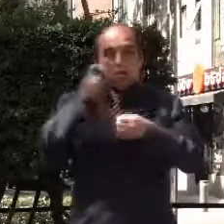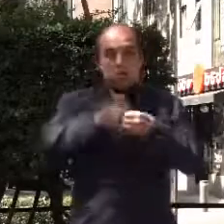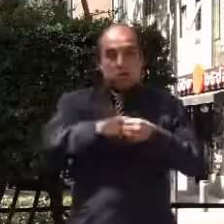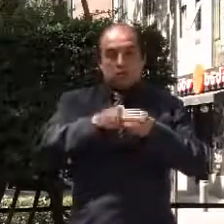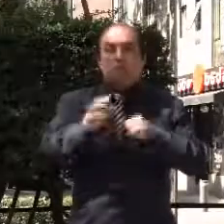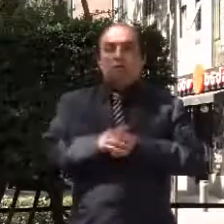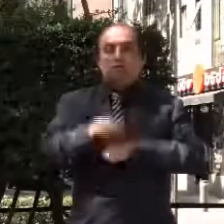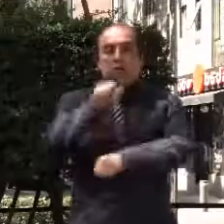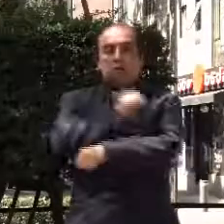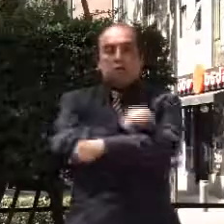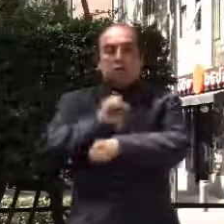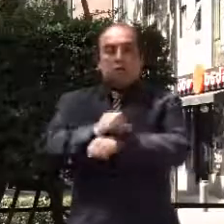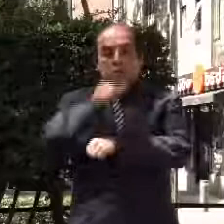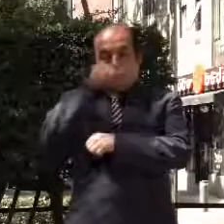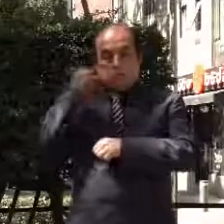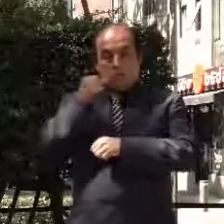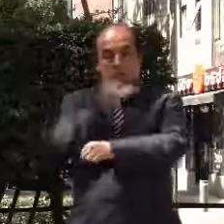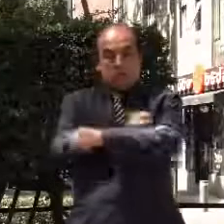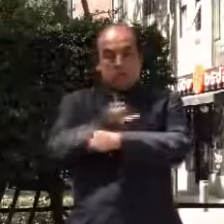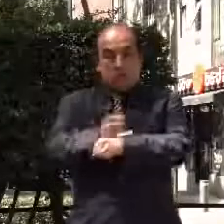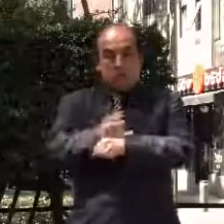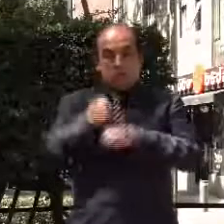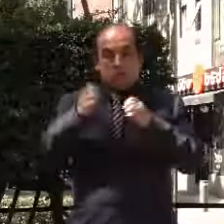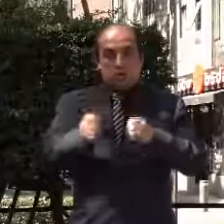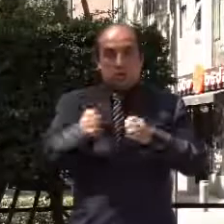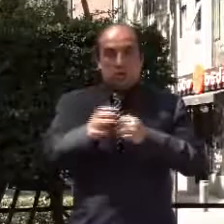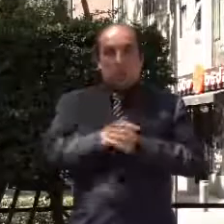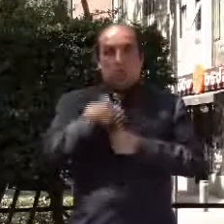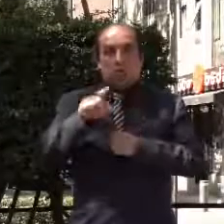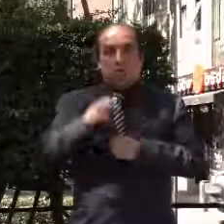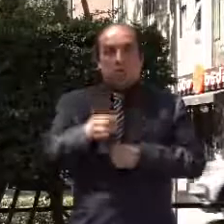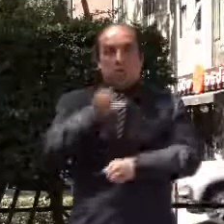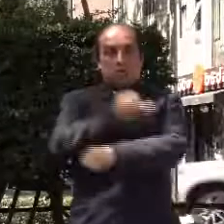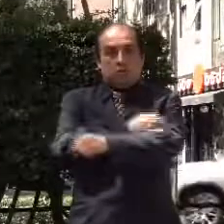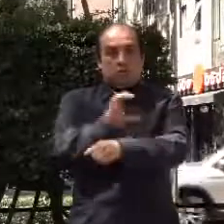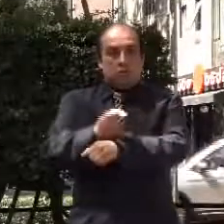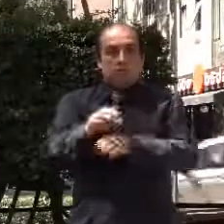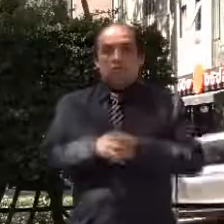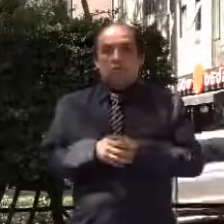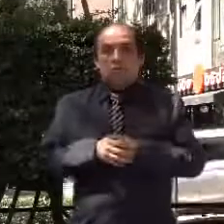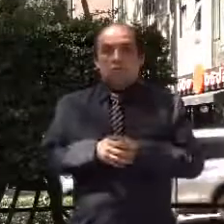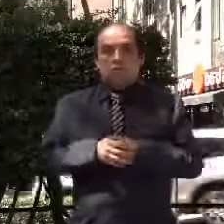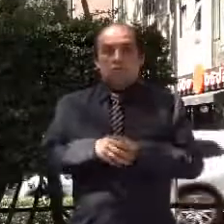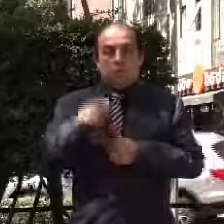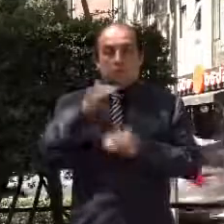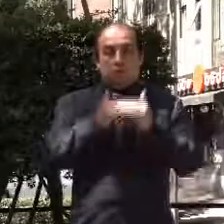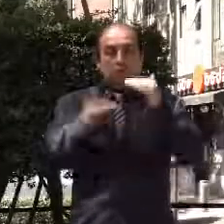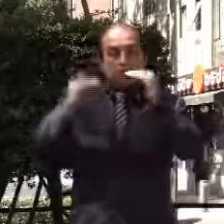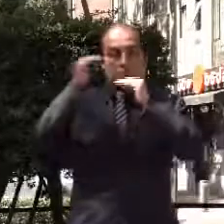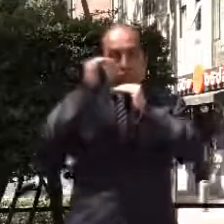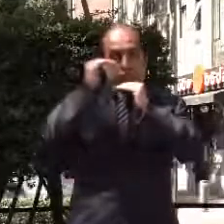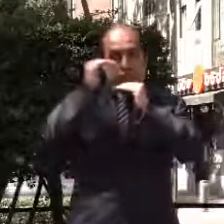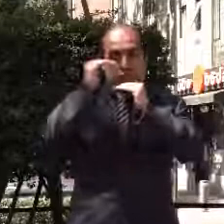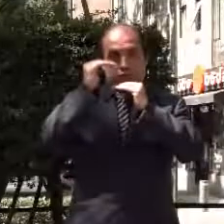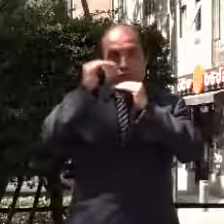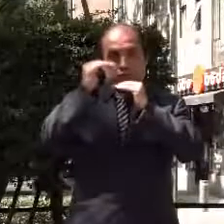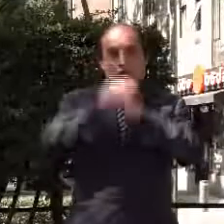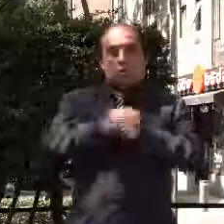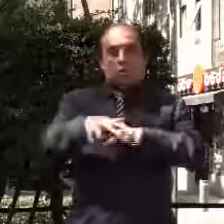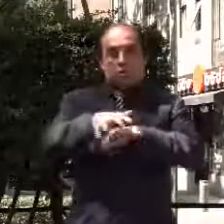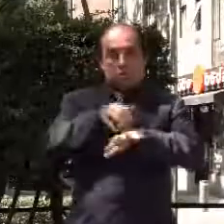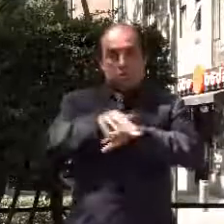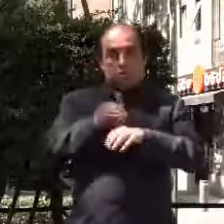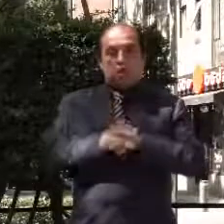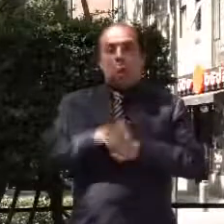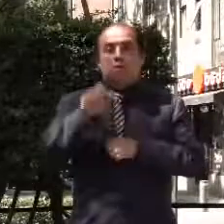Benito Juárez, Iztapalapa, estamos incluyendo ya Iztacalco, también parte alta de Tlalpan y